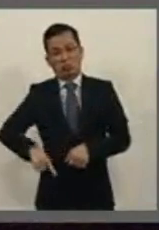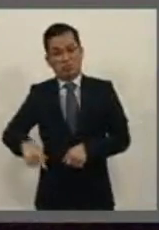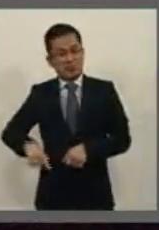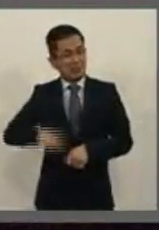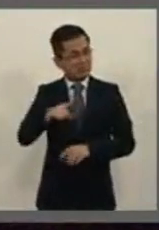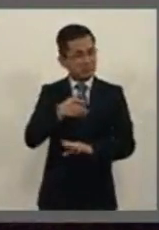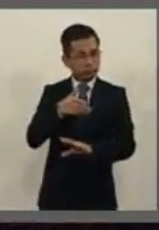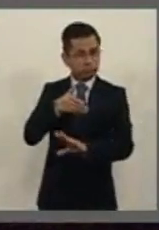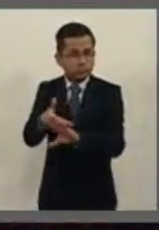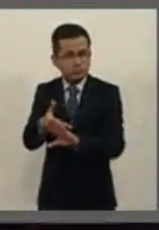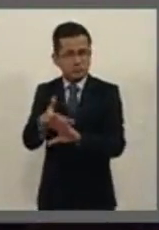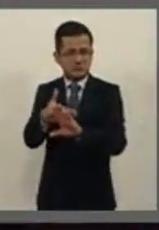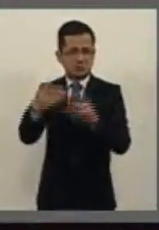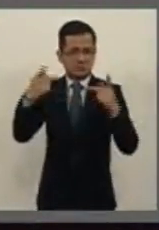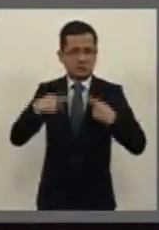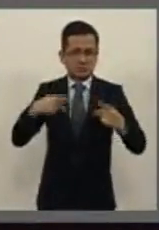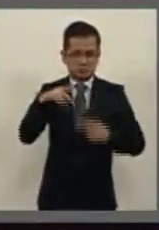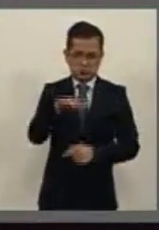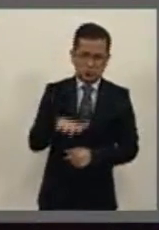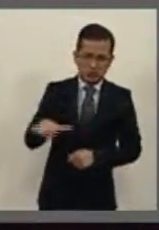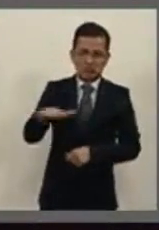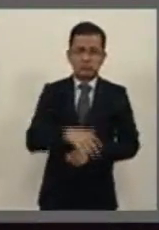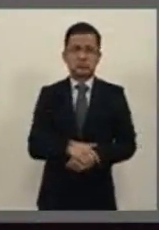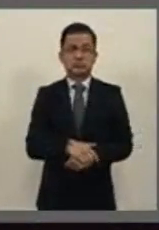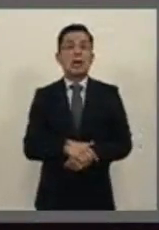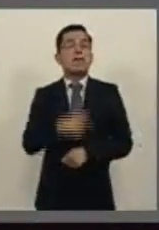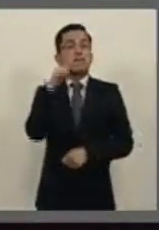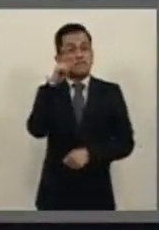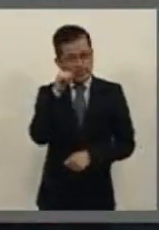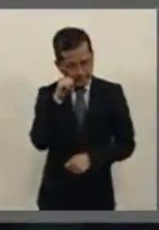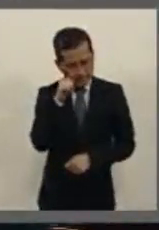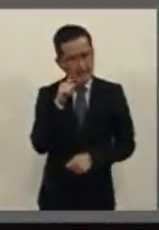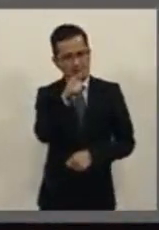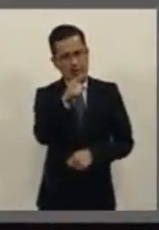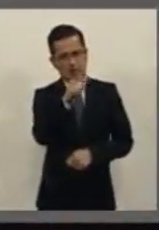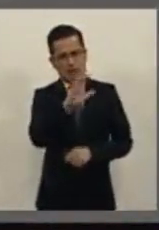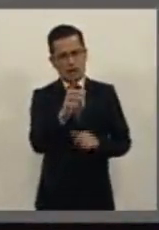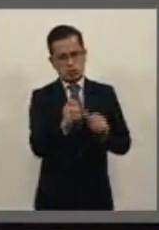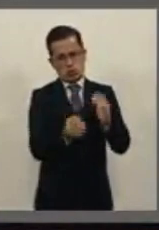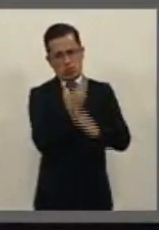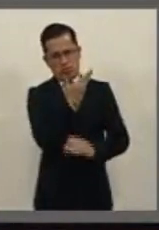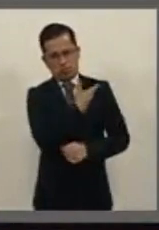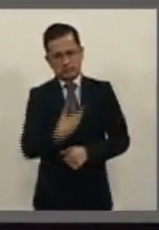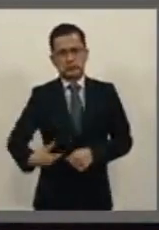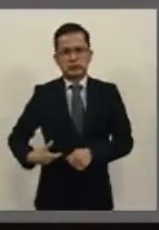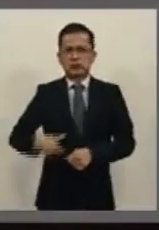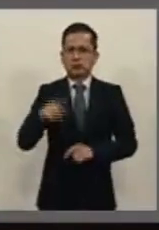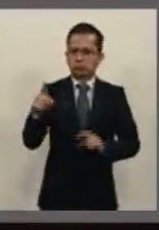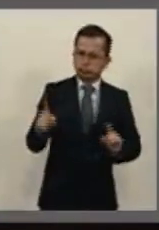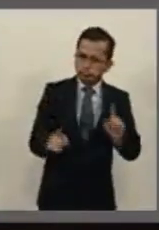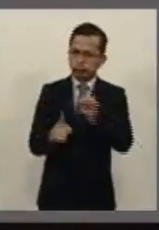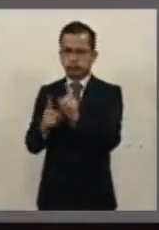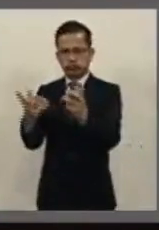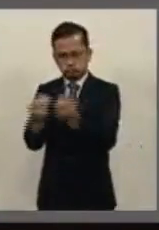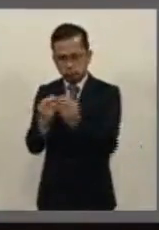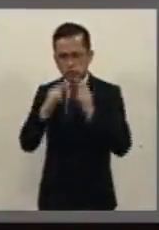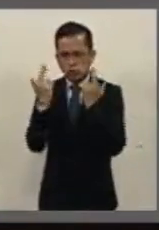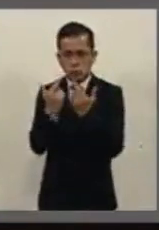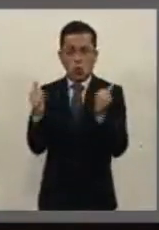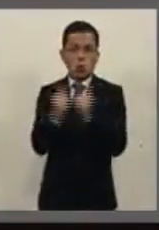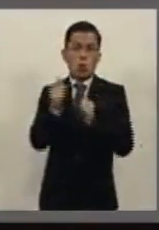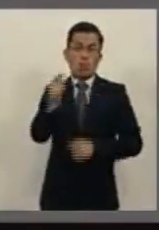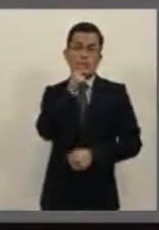Y mañana el presidente electo, el compañero López Obrador, se reúne con los padres de los normalistas. Enrique